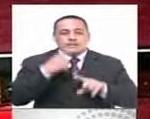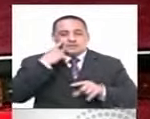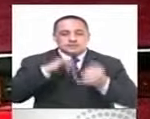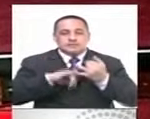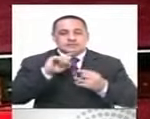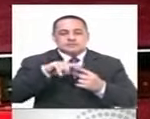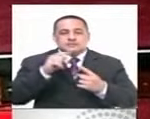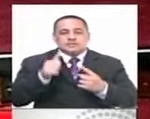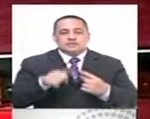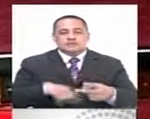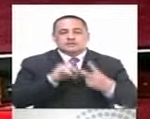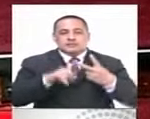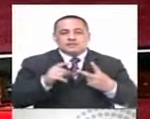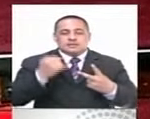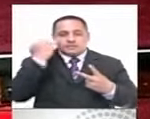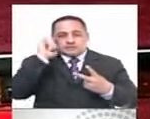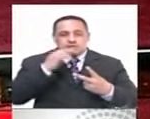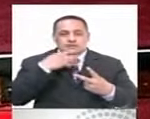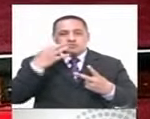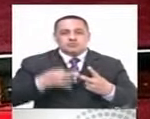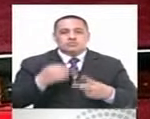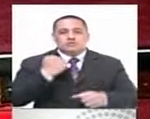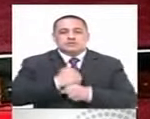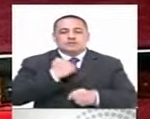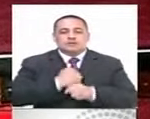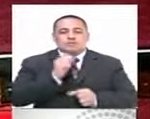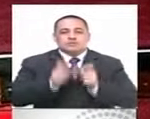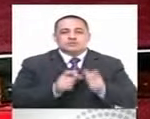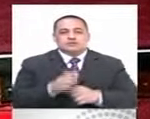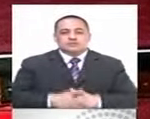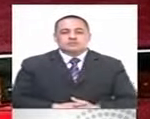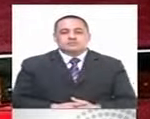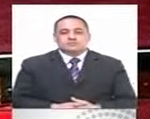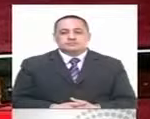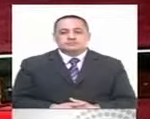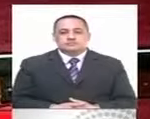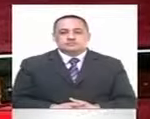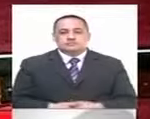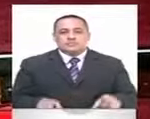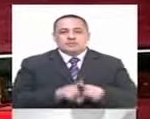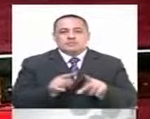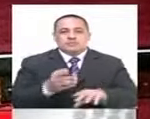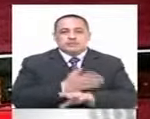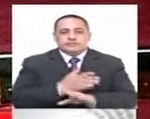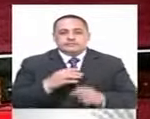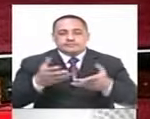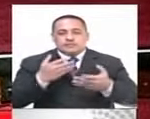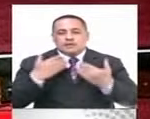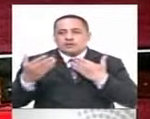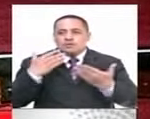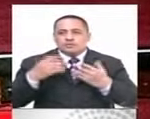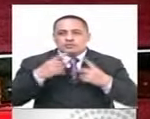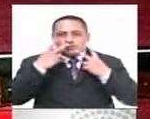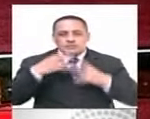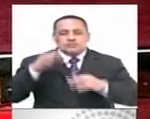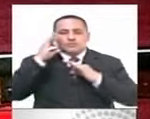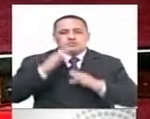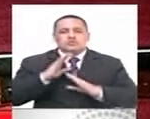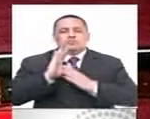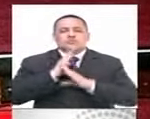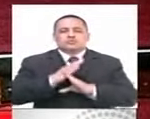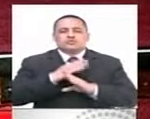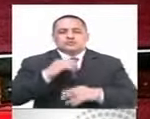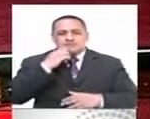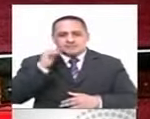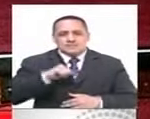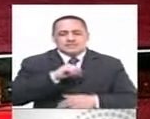otro la idoneidad de los funcionarios. Lo acabamos de escuchar de nuestros colegas, ¿no?, de oposición. Sí se